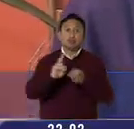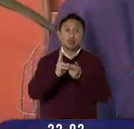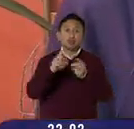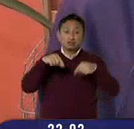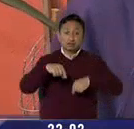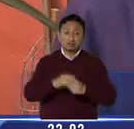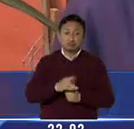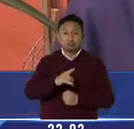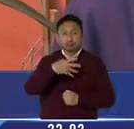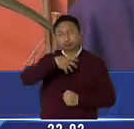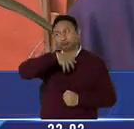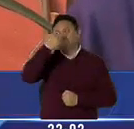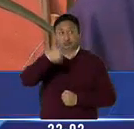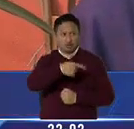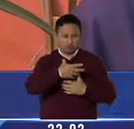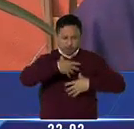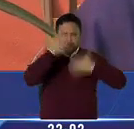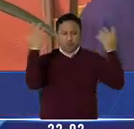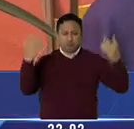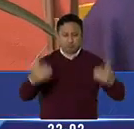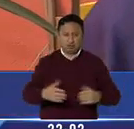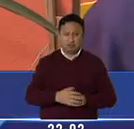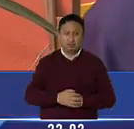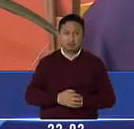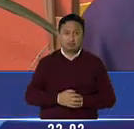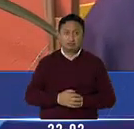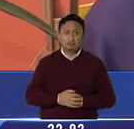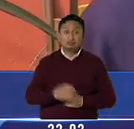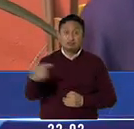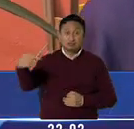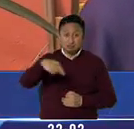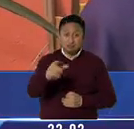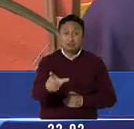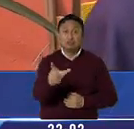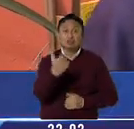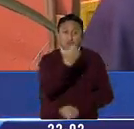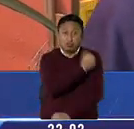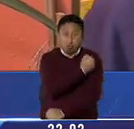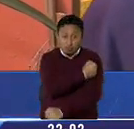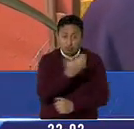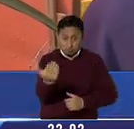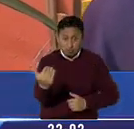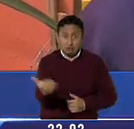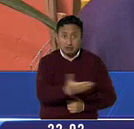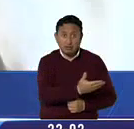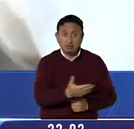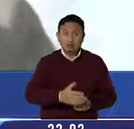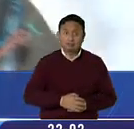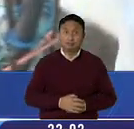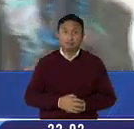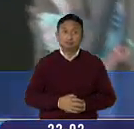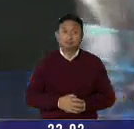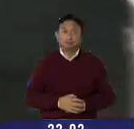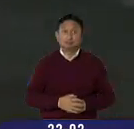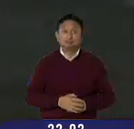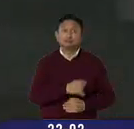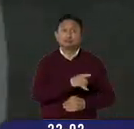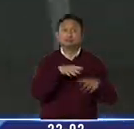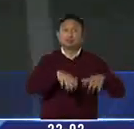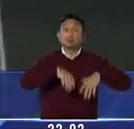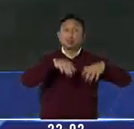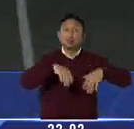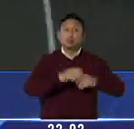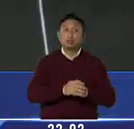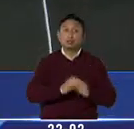salen más enojados, más bravos. Hasta ahora no nos indican el carnet de las vacunas que necesitamos por ella misma. El perro supuestamente